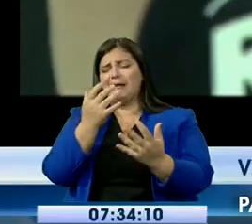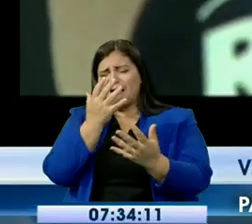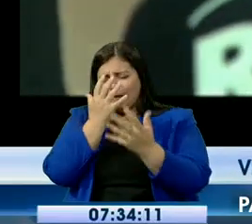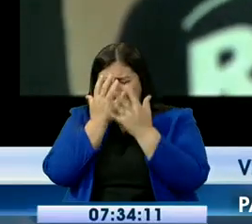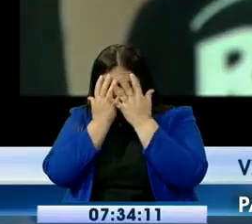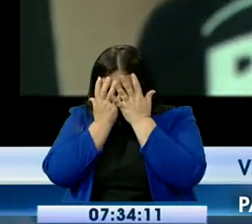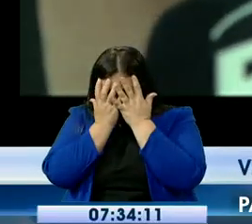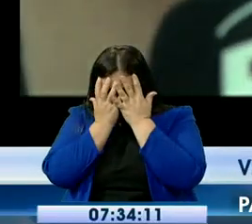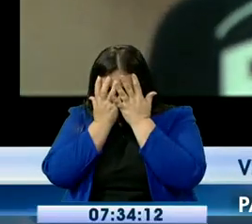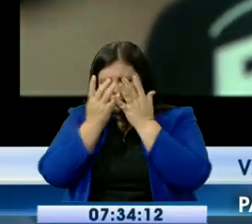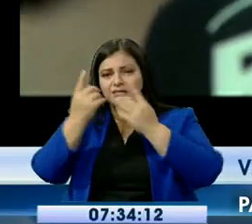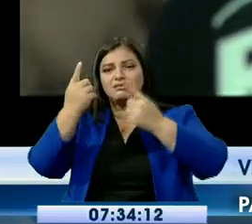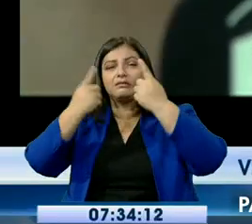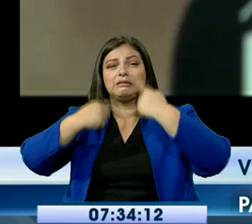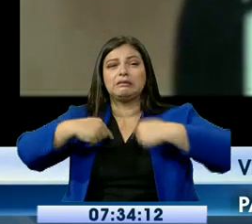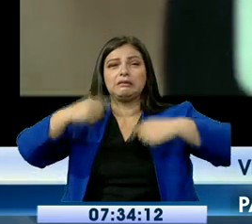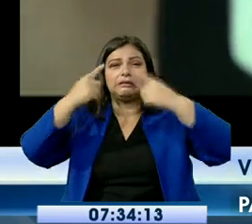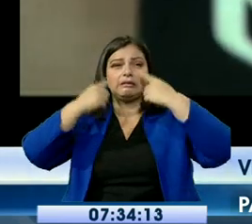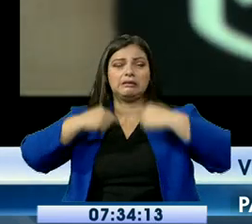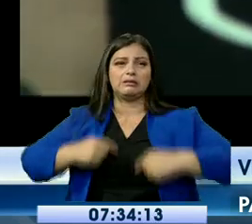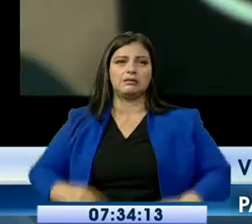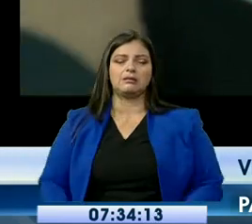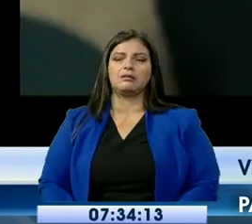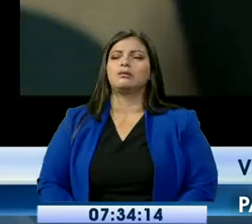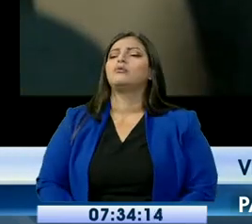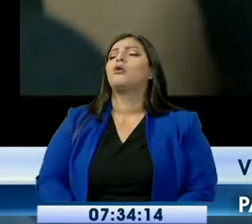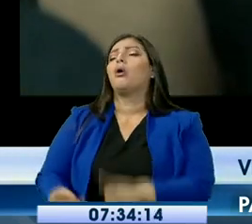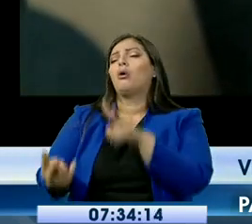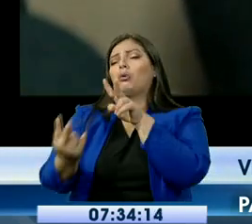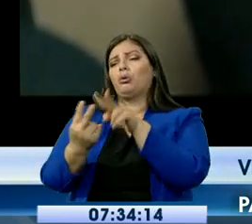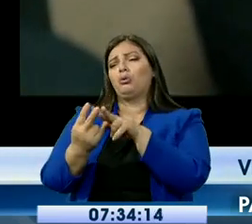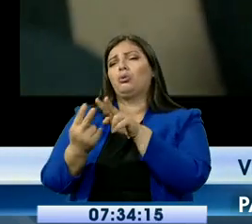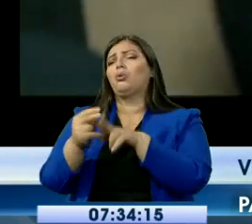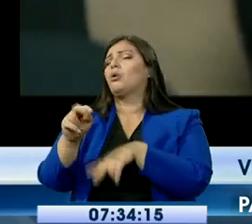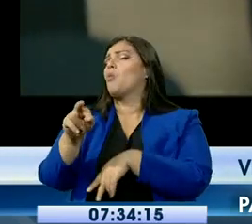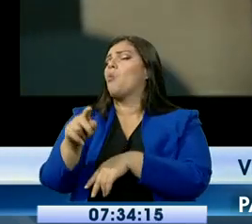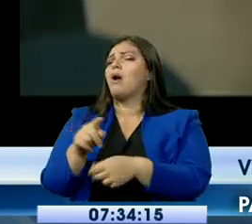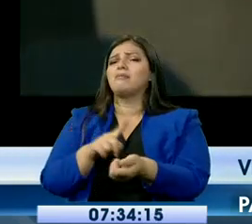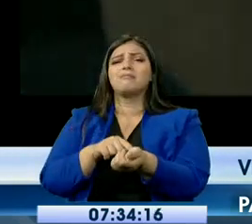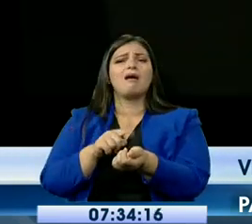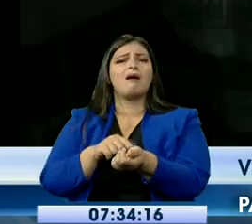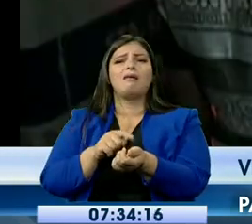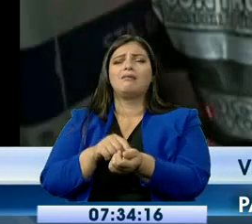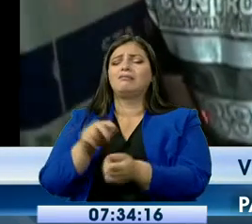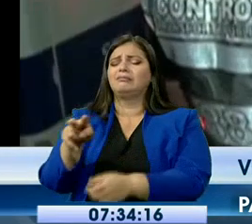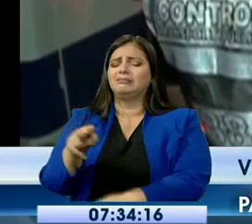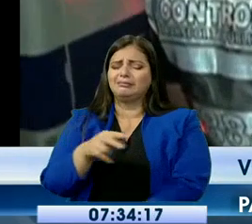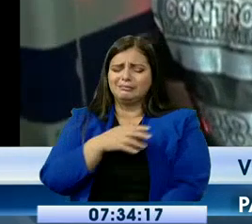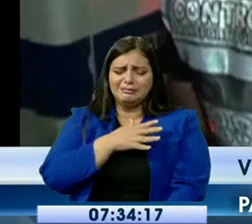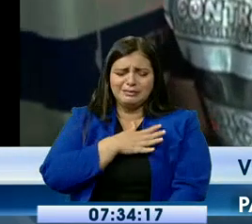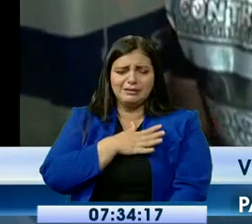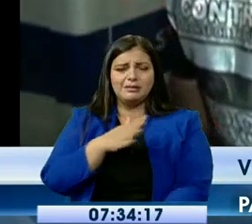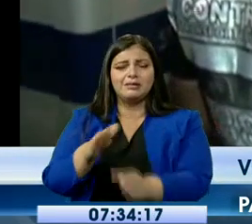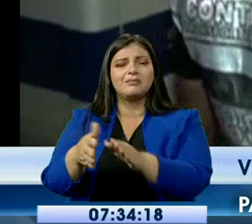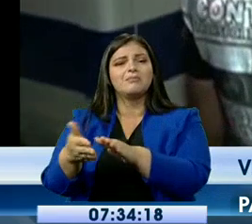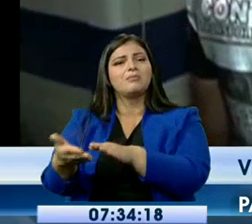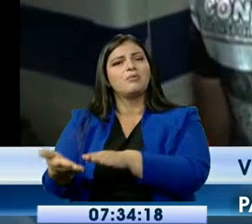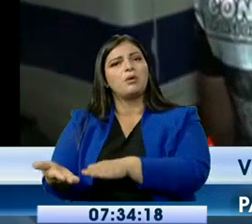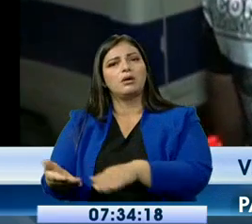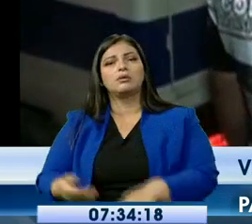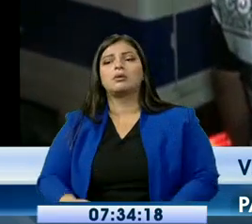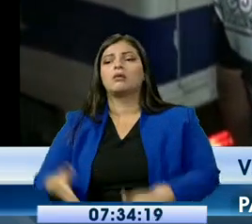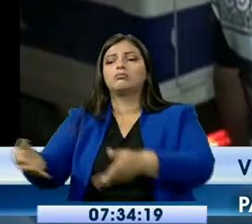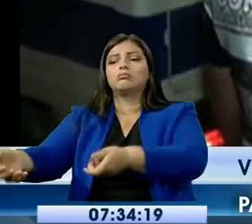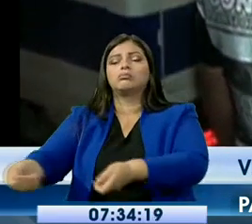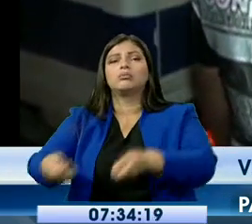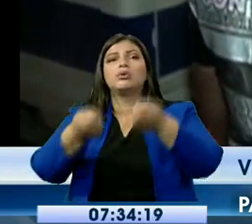veces le veníamos a ver porque nosotros somos como hermanos para él. Él es nuestro primo, pero el señor que falleció es nuestro tío. El occiso fue llevado hasta la morgue de Santa Elena